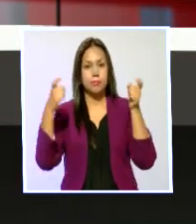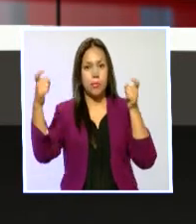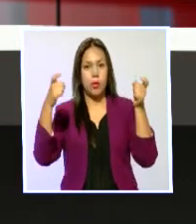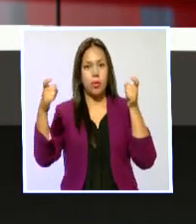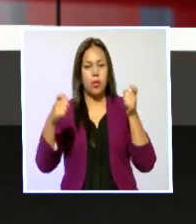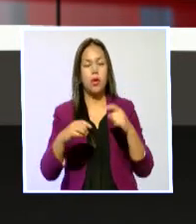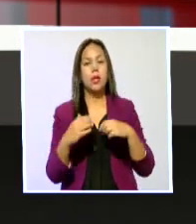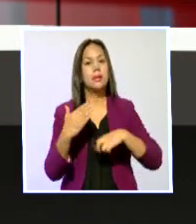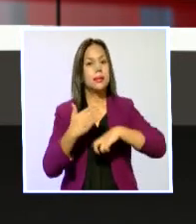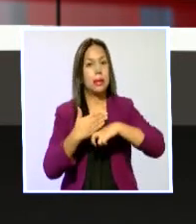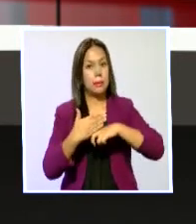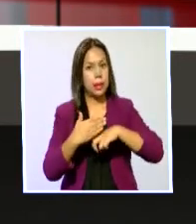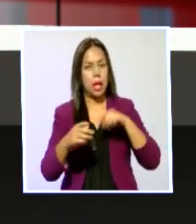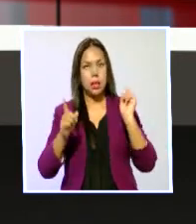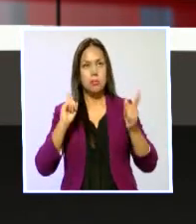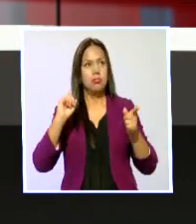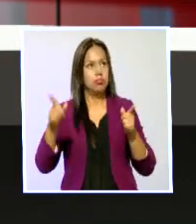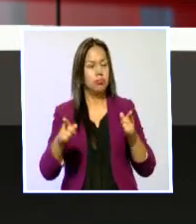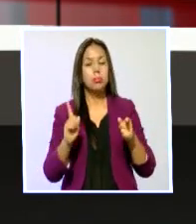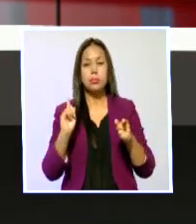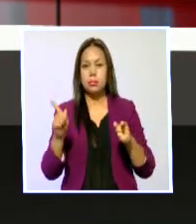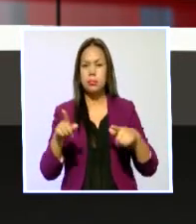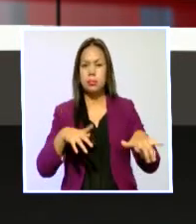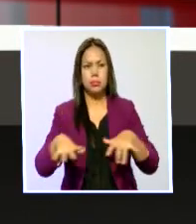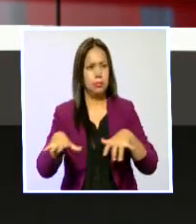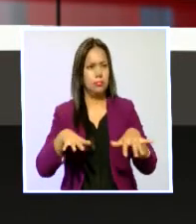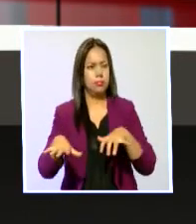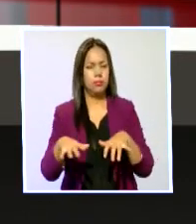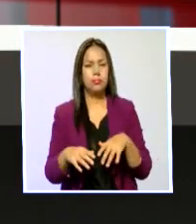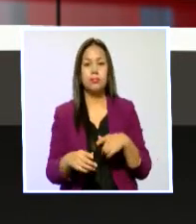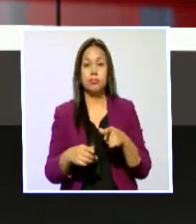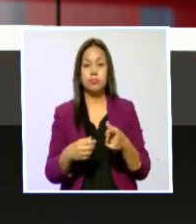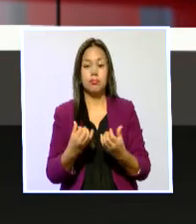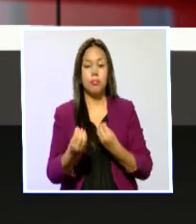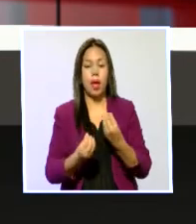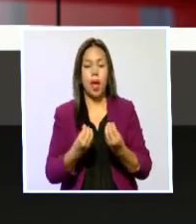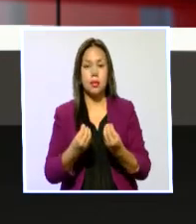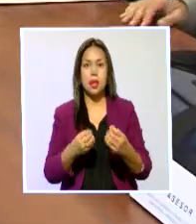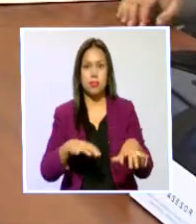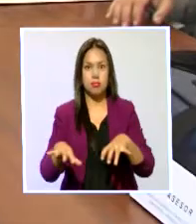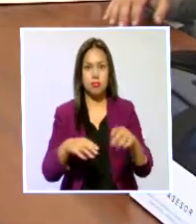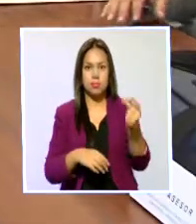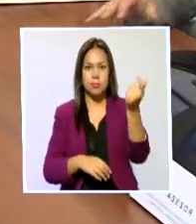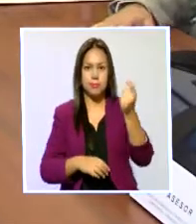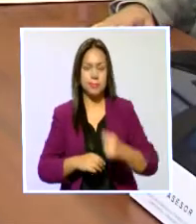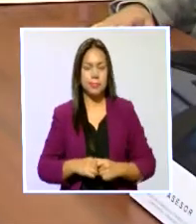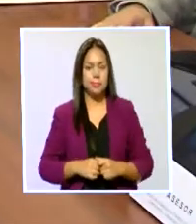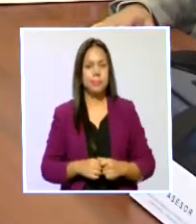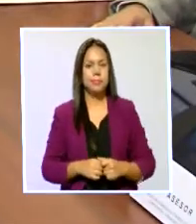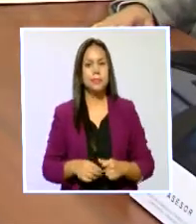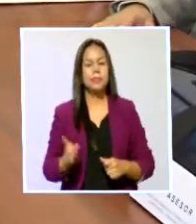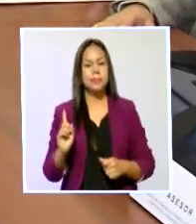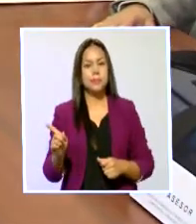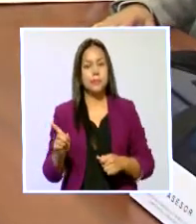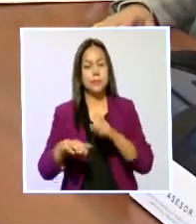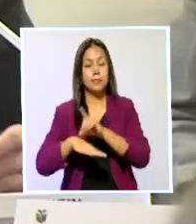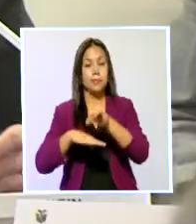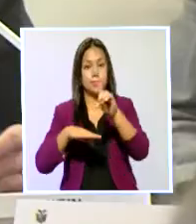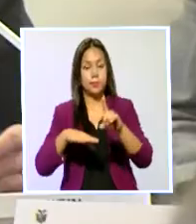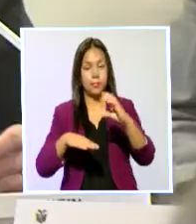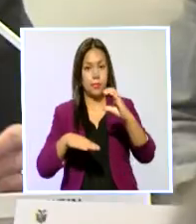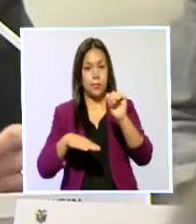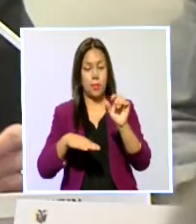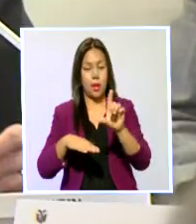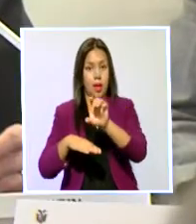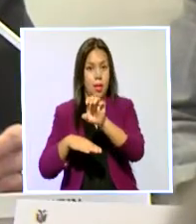en los terminales terrestres será una de las acciones a corto plazo. Pablo Calle, director ejecutivo de la Agencia Nacional de